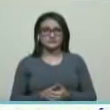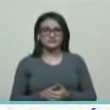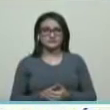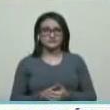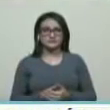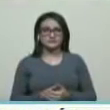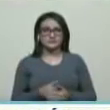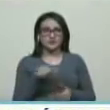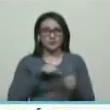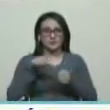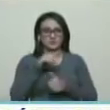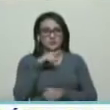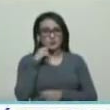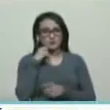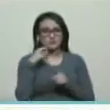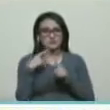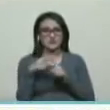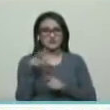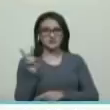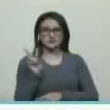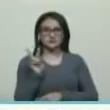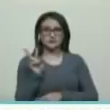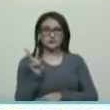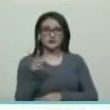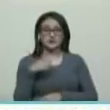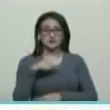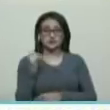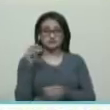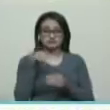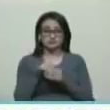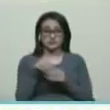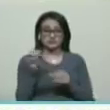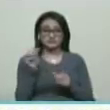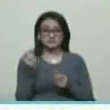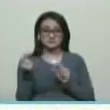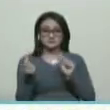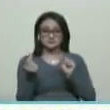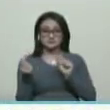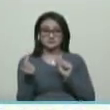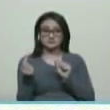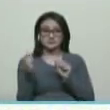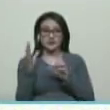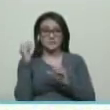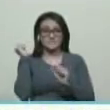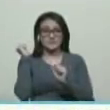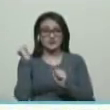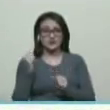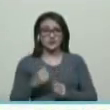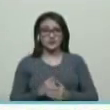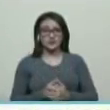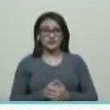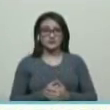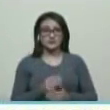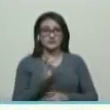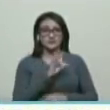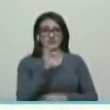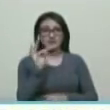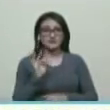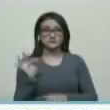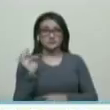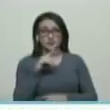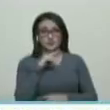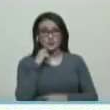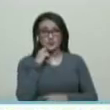bilateral Rusia-Venezuela. Y nosotros hemos incluido en conversaciones con el querido embajador de la Federación de